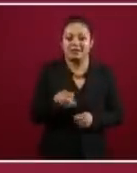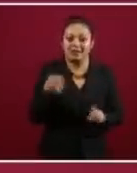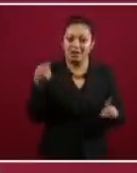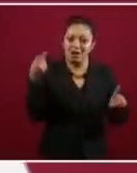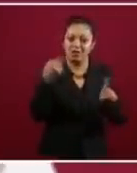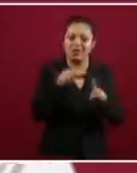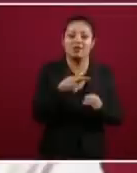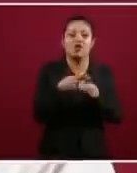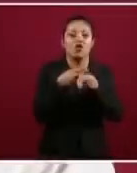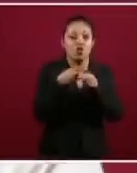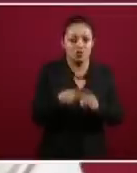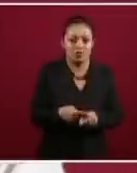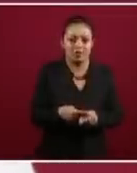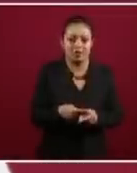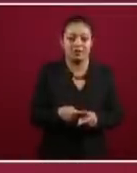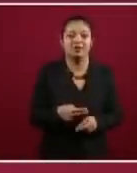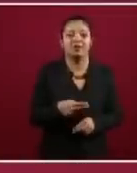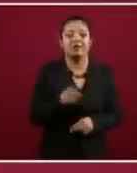propósito que hoy